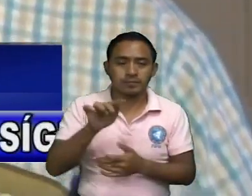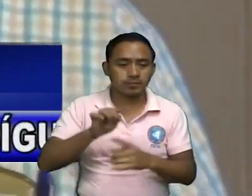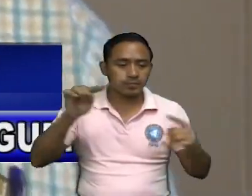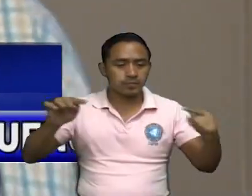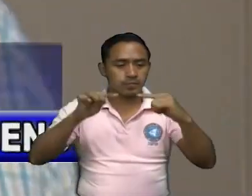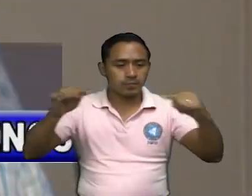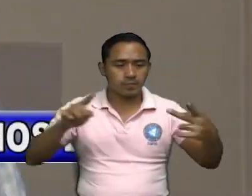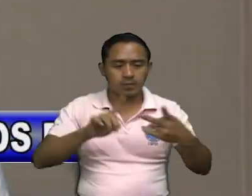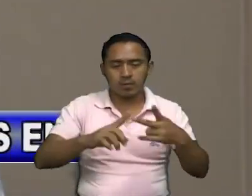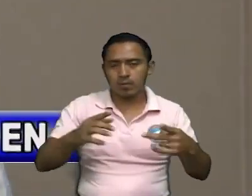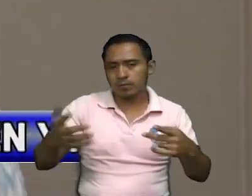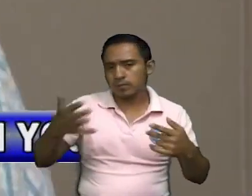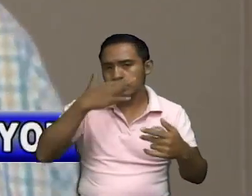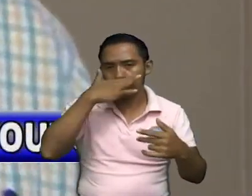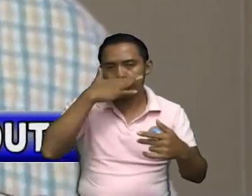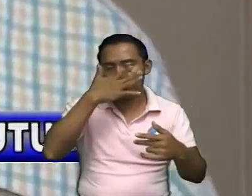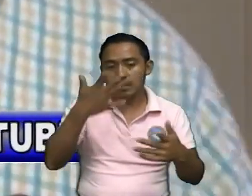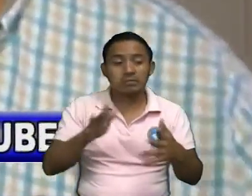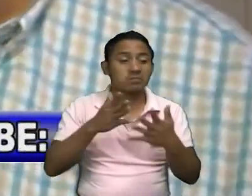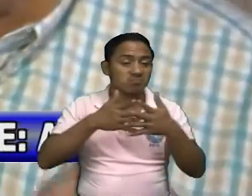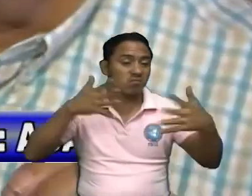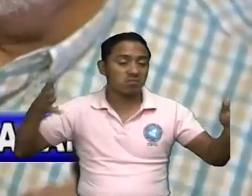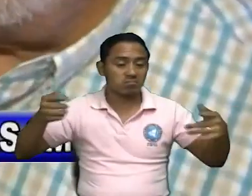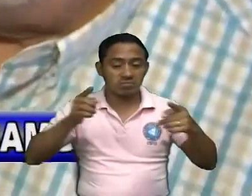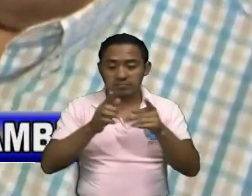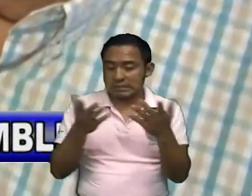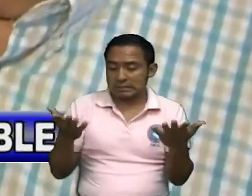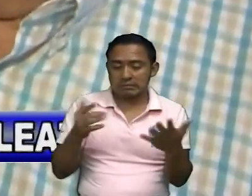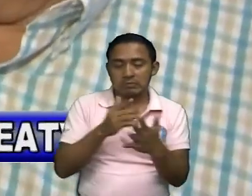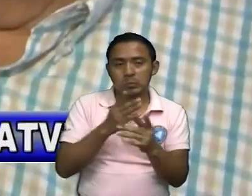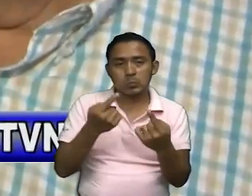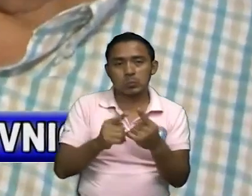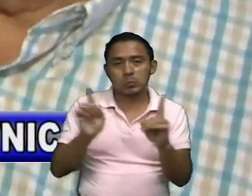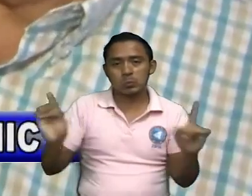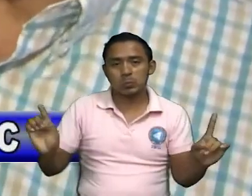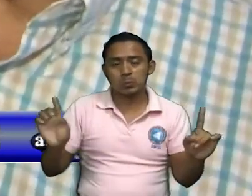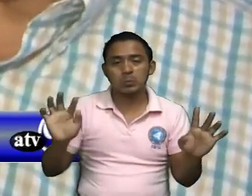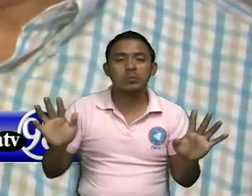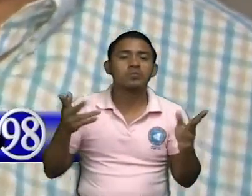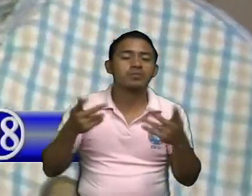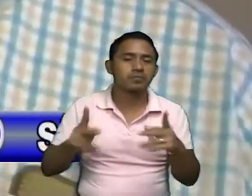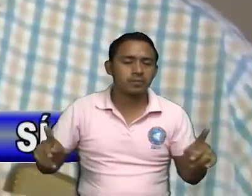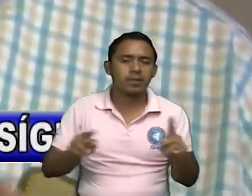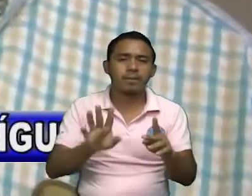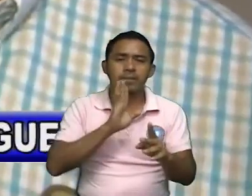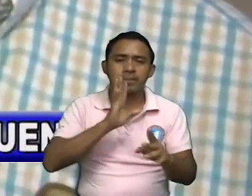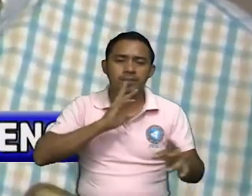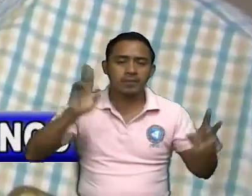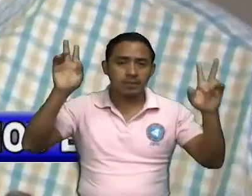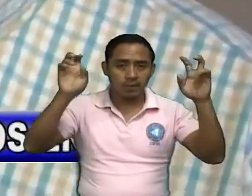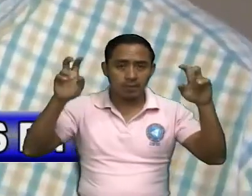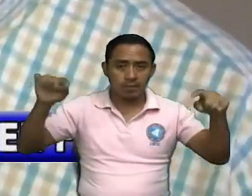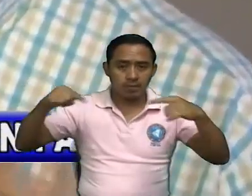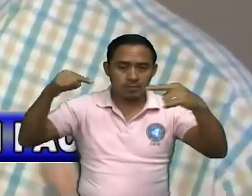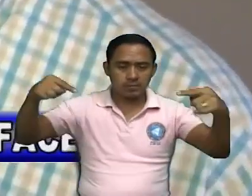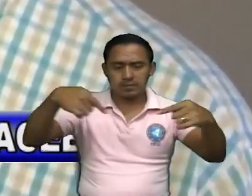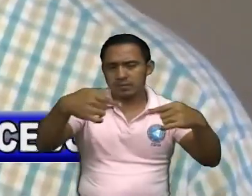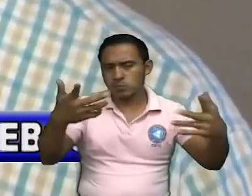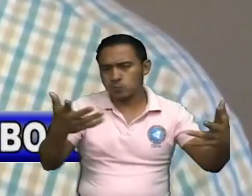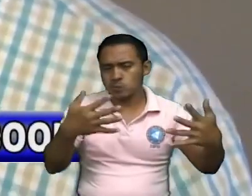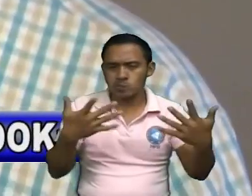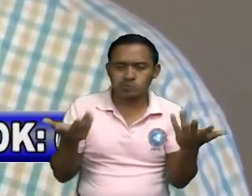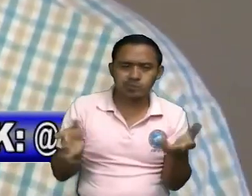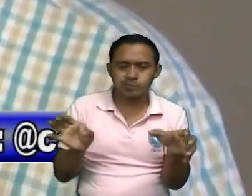oposición y el frente es amplísimo. Sin embargo, cuando se habla de oposición, parece como una